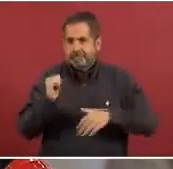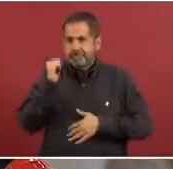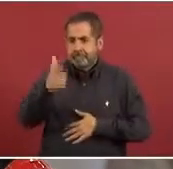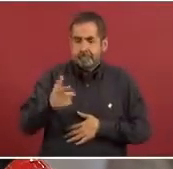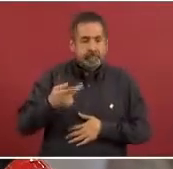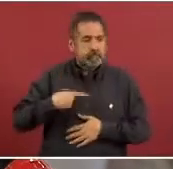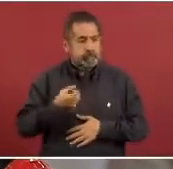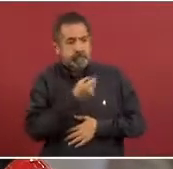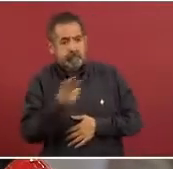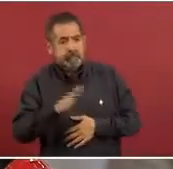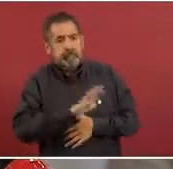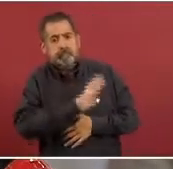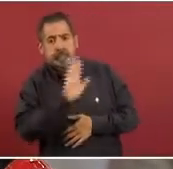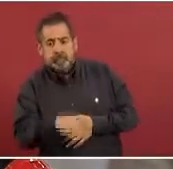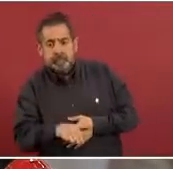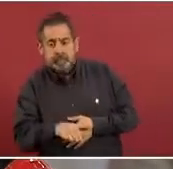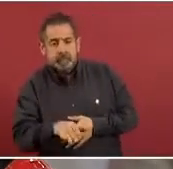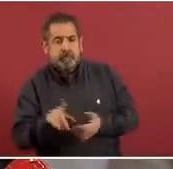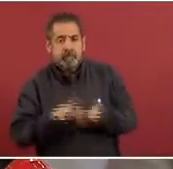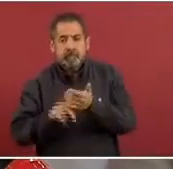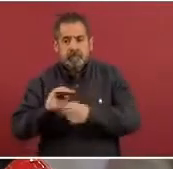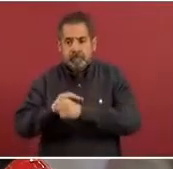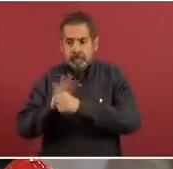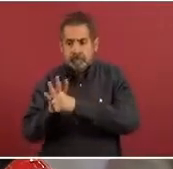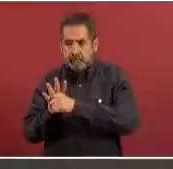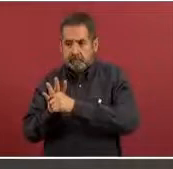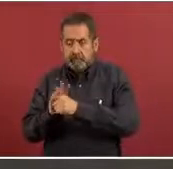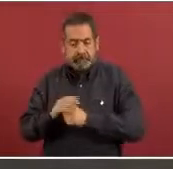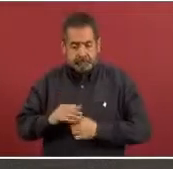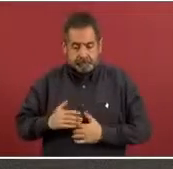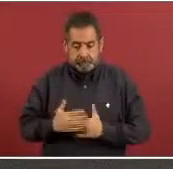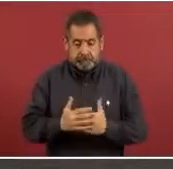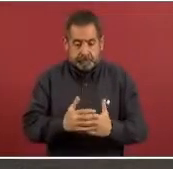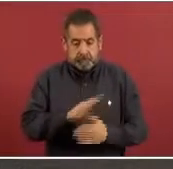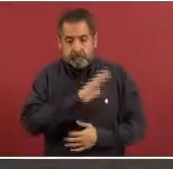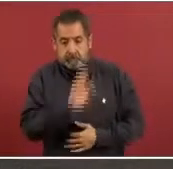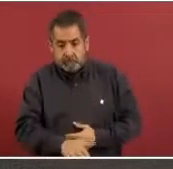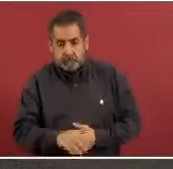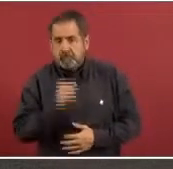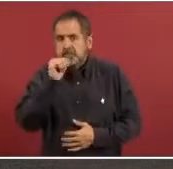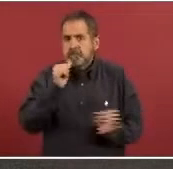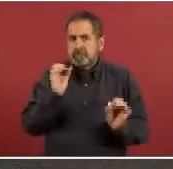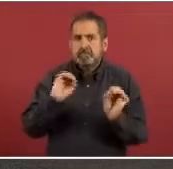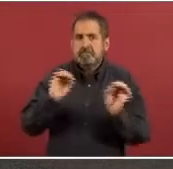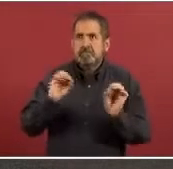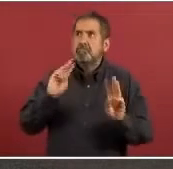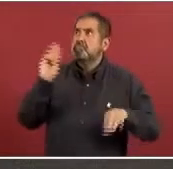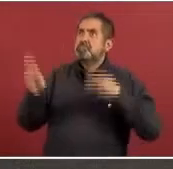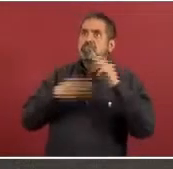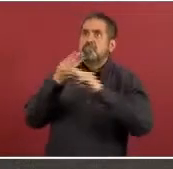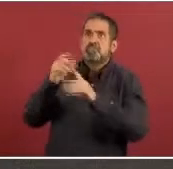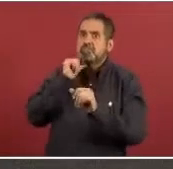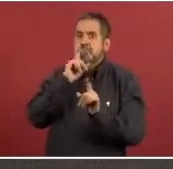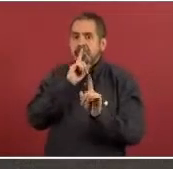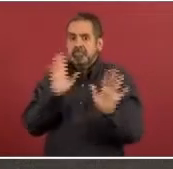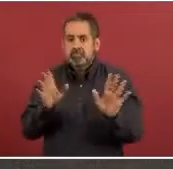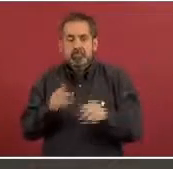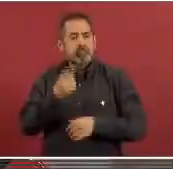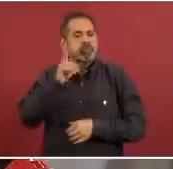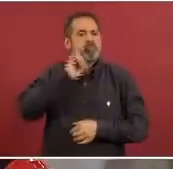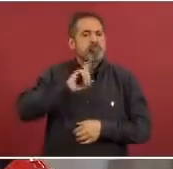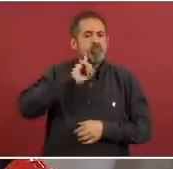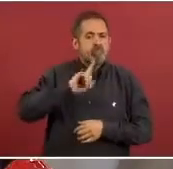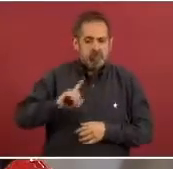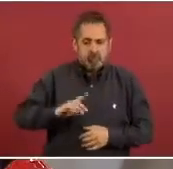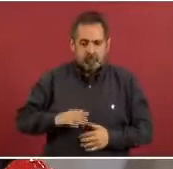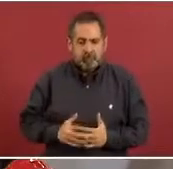muerte materna causados por coronavirus a nivel mundial. Una mujer embarazada con coronavirus